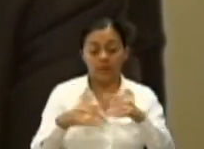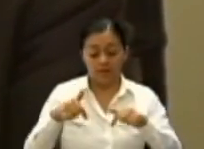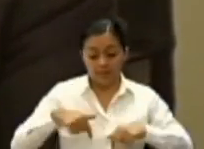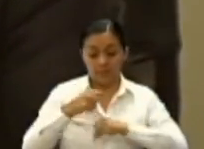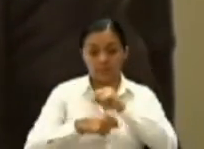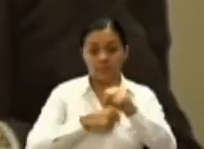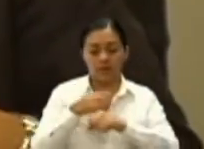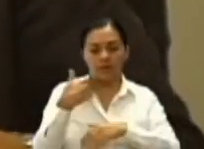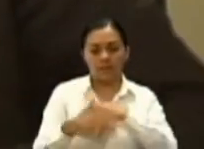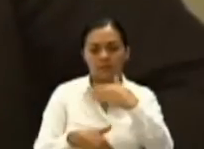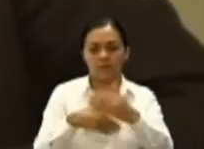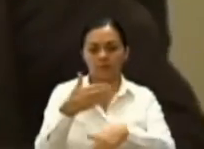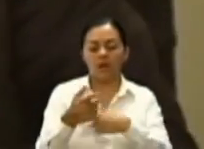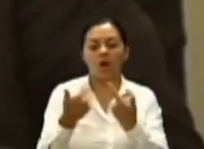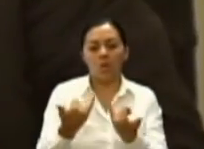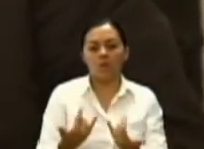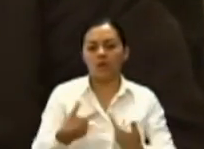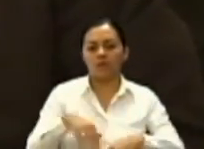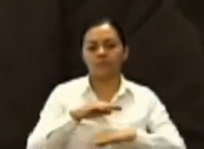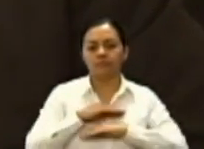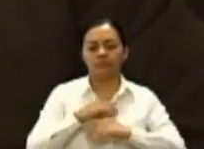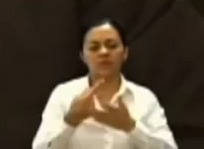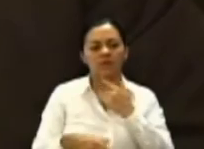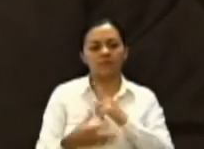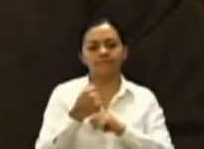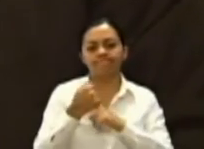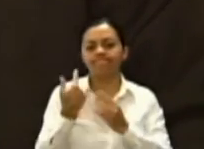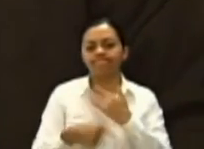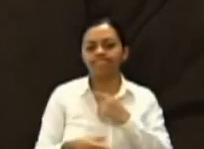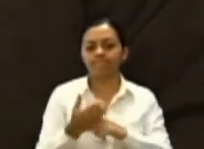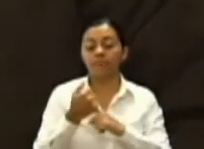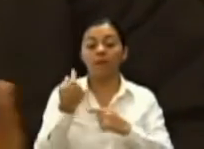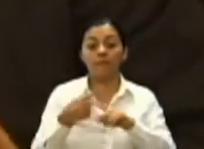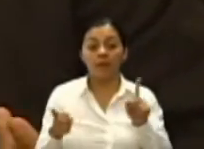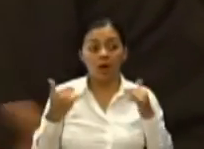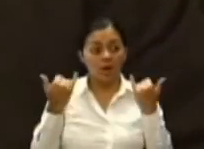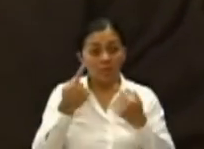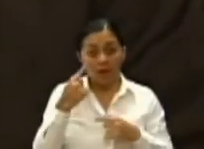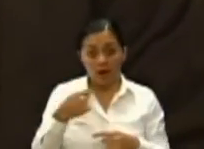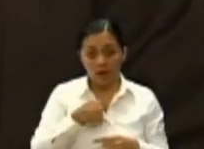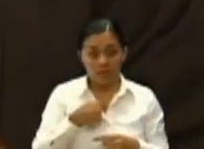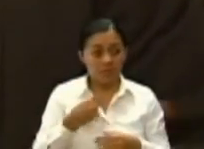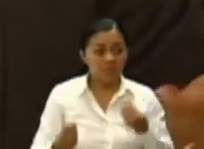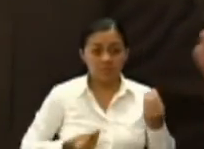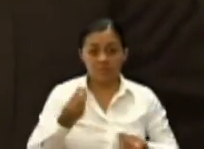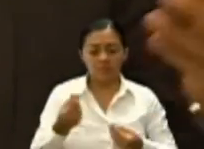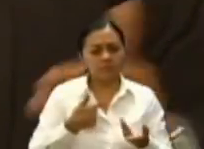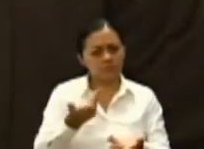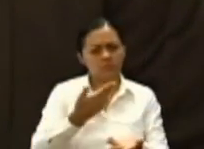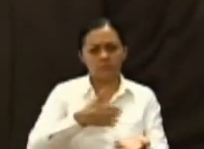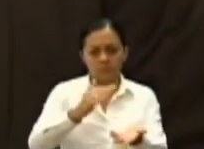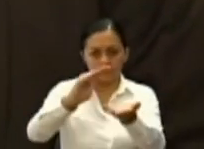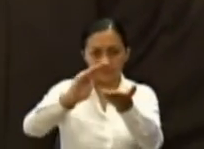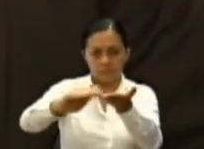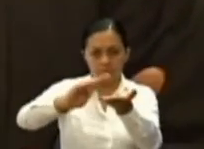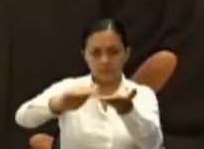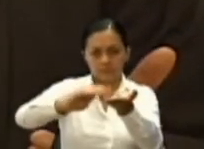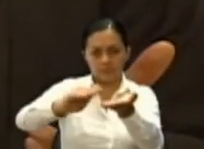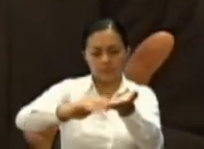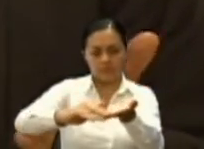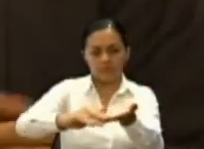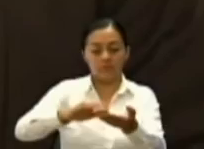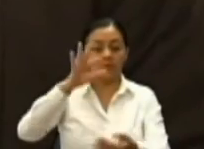algunos ya están satisfechos con lo logrado pero para mí por ejemplo y perdóneme pero el propio